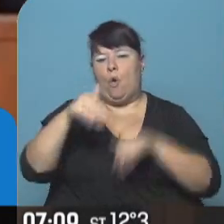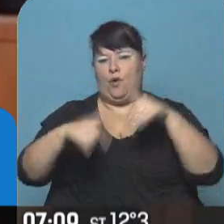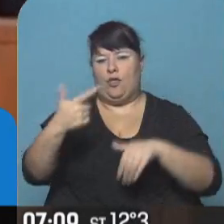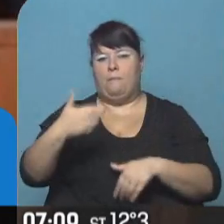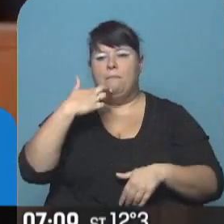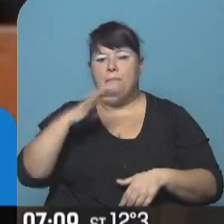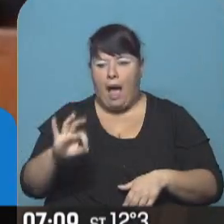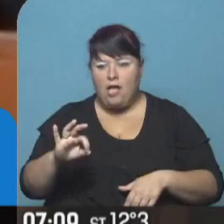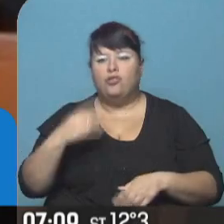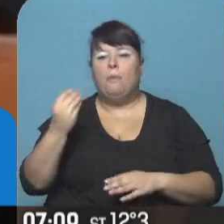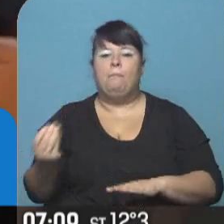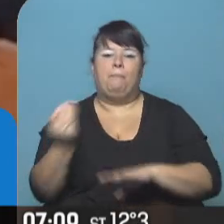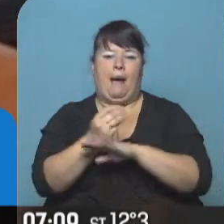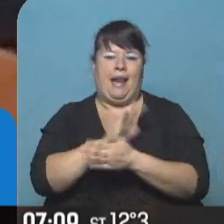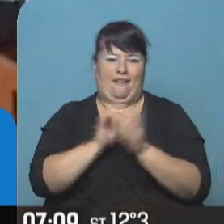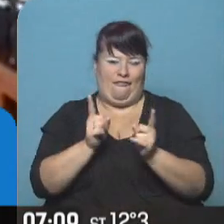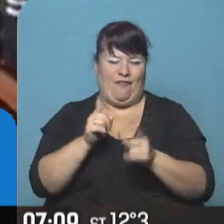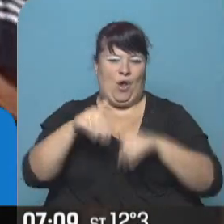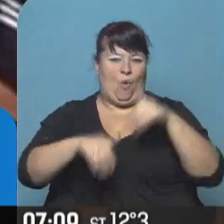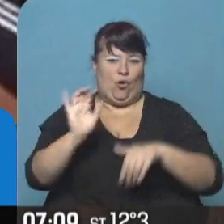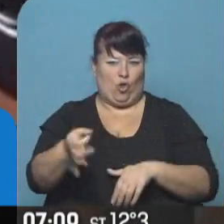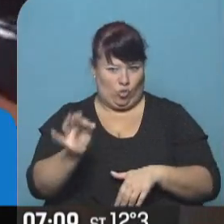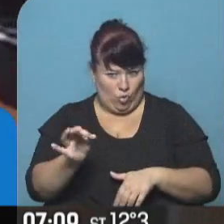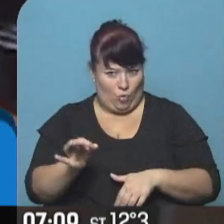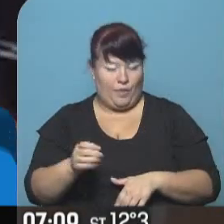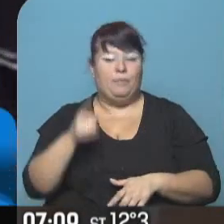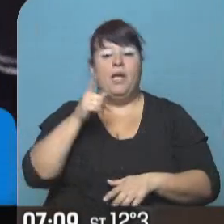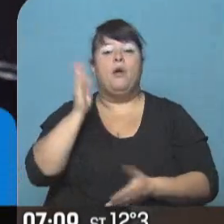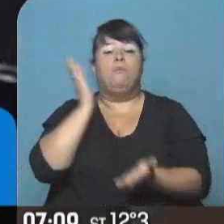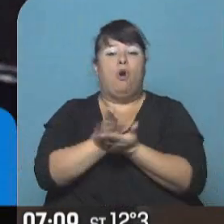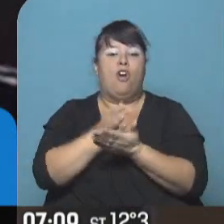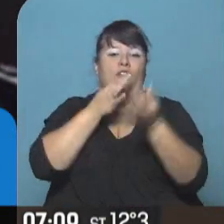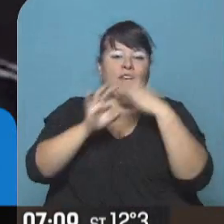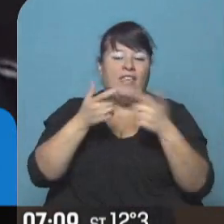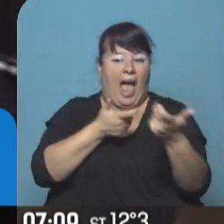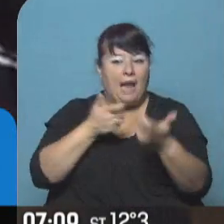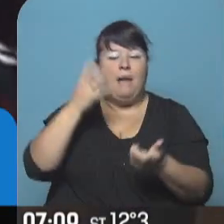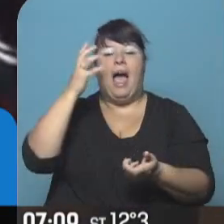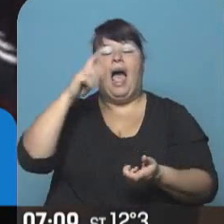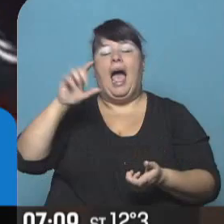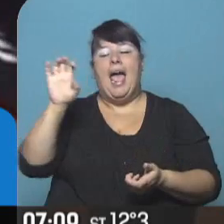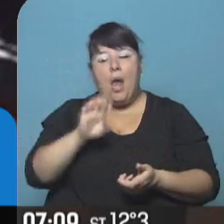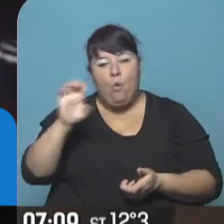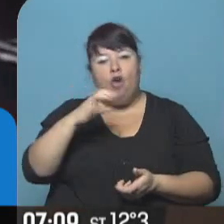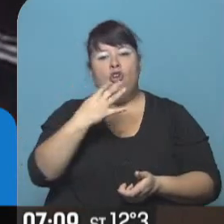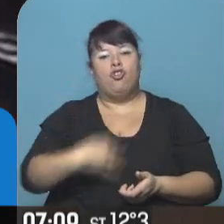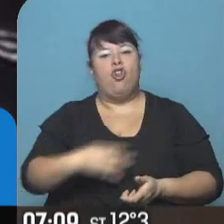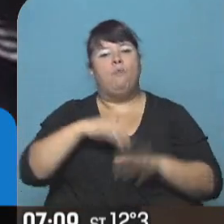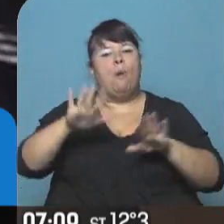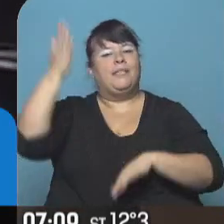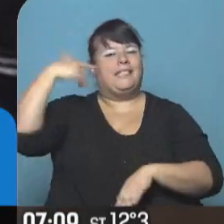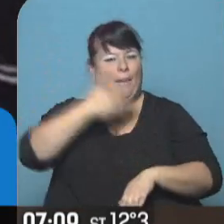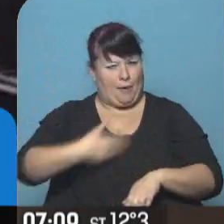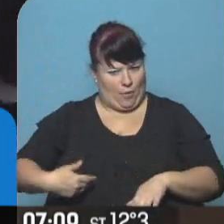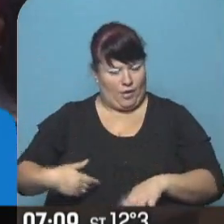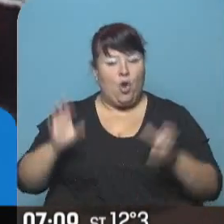próximas PASO para renovar su banca en las elecciones de octubre por la condena de tráfico de armas a Ecuador y Croacia durante su gobierno. El